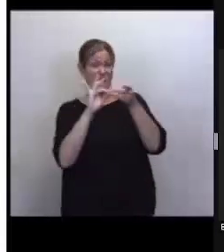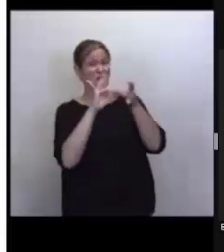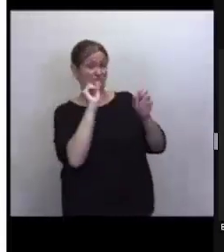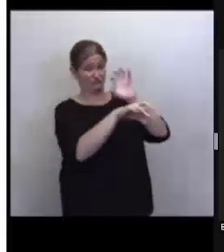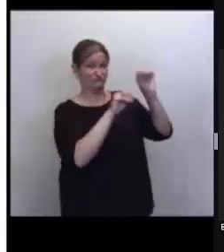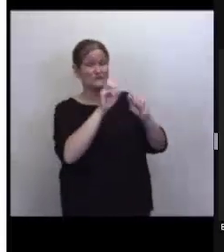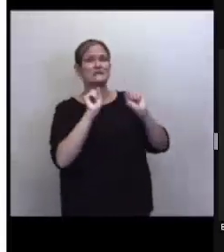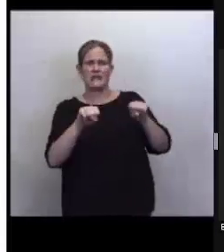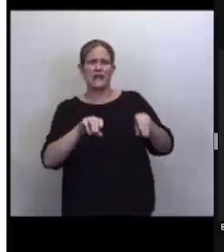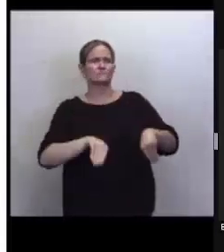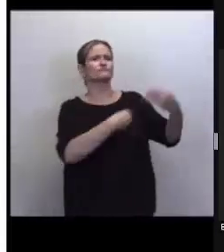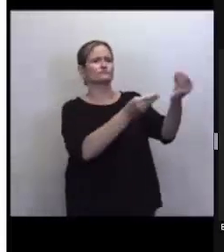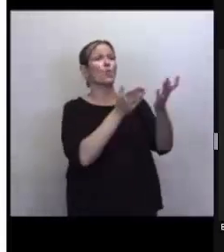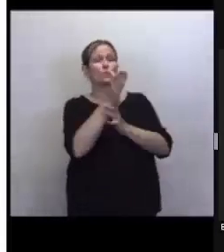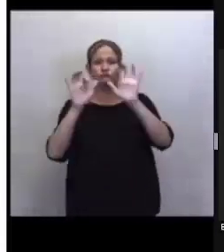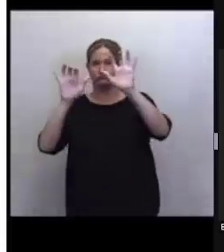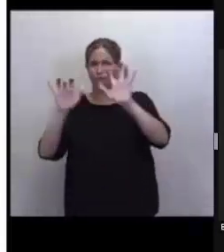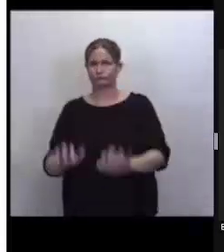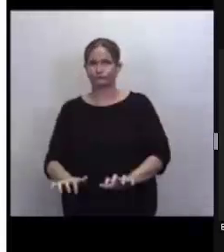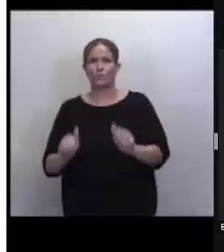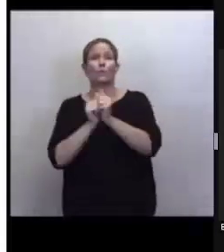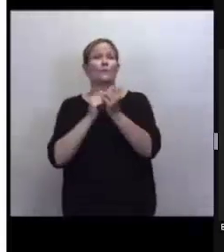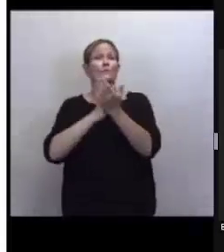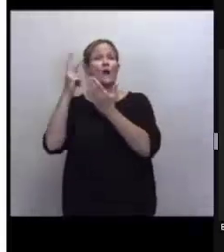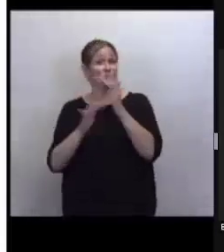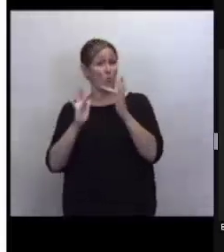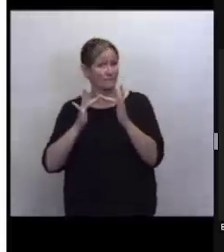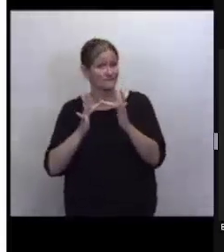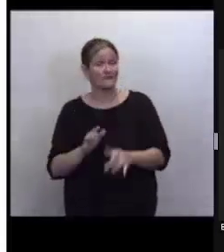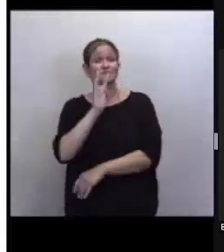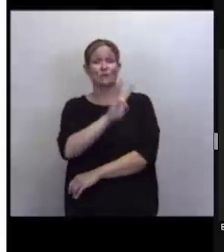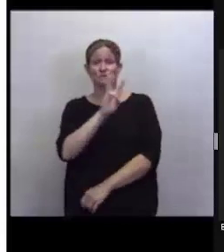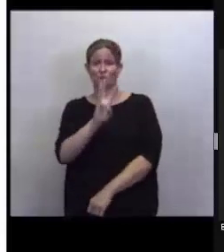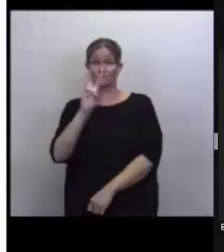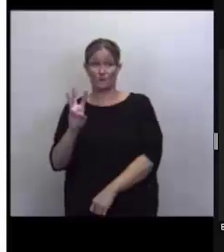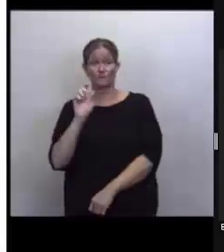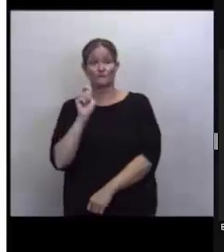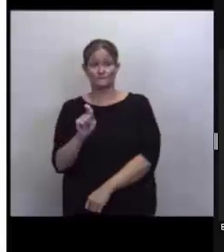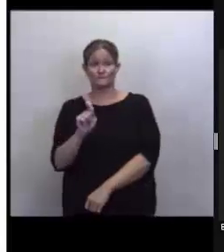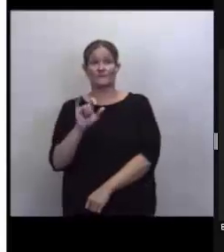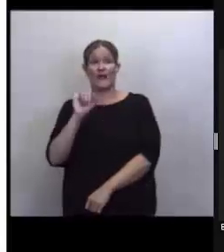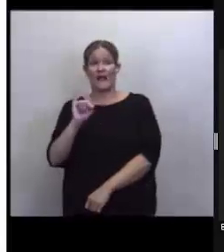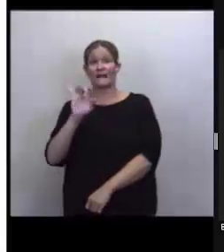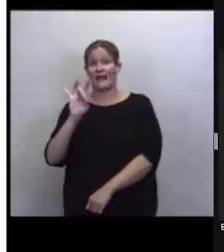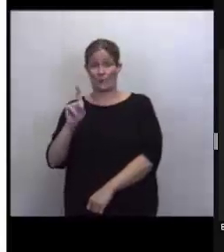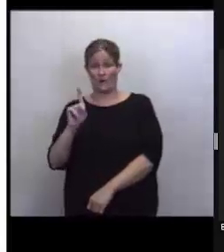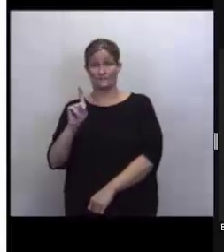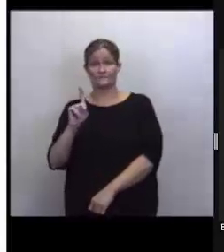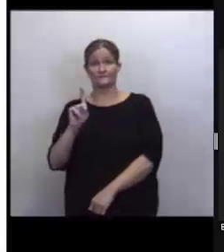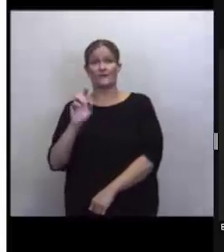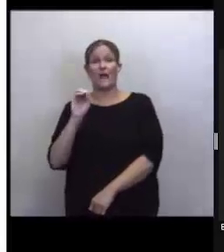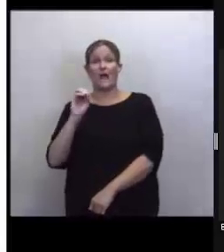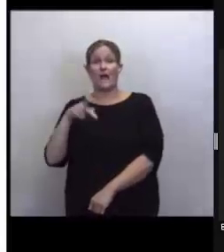También pueden presentar sus comentarios por escrito a través del sitio web del proyecto